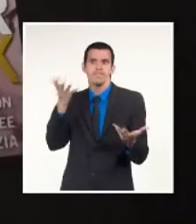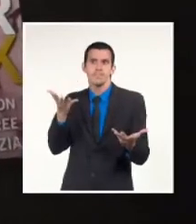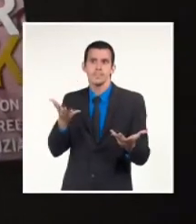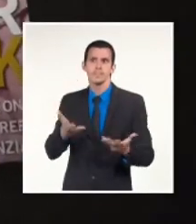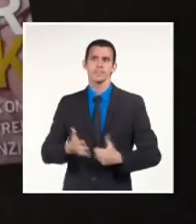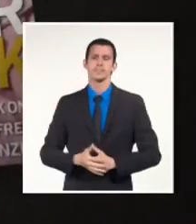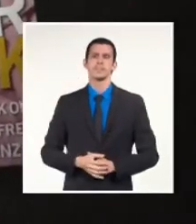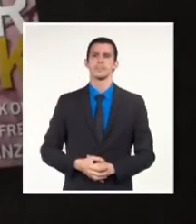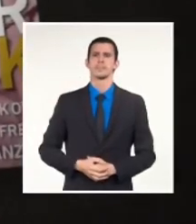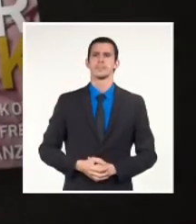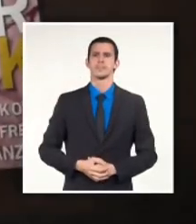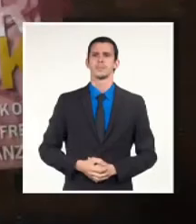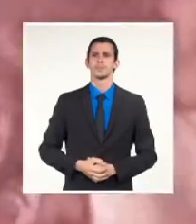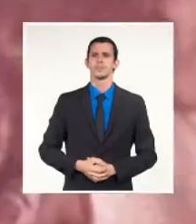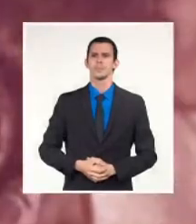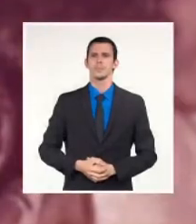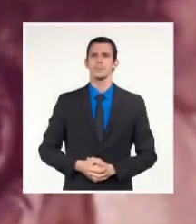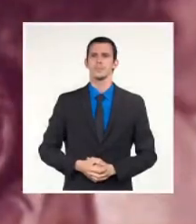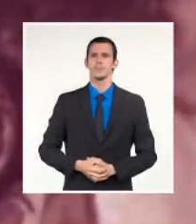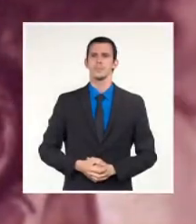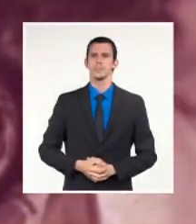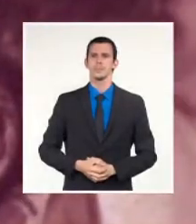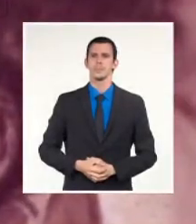Maniacs firing at close range.